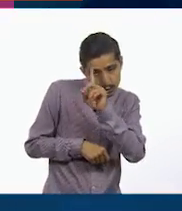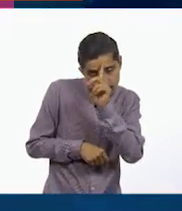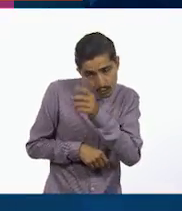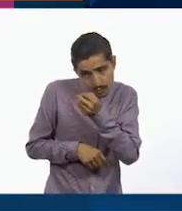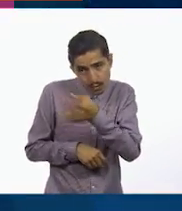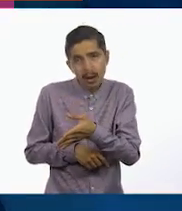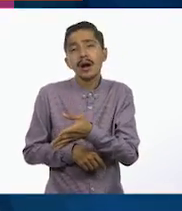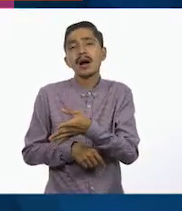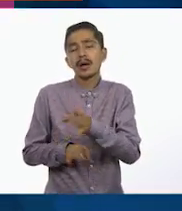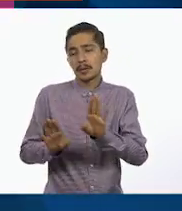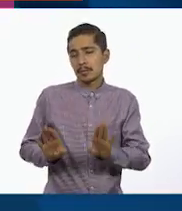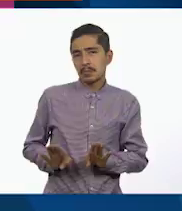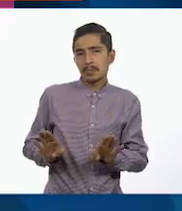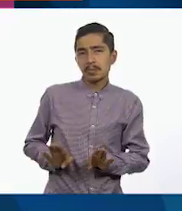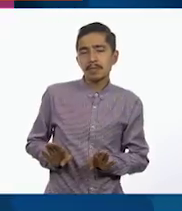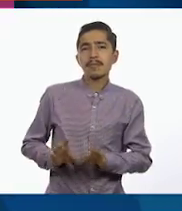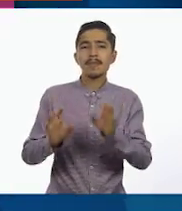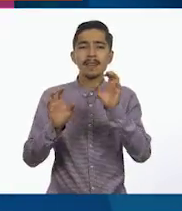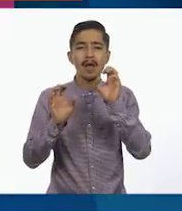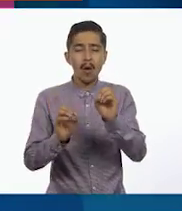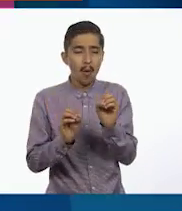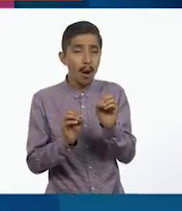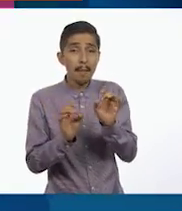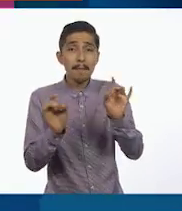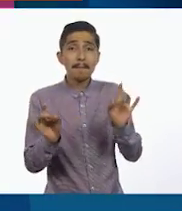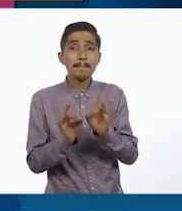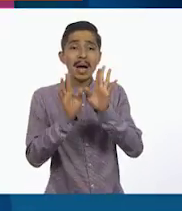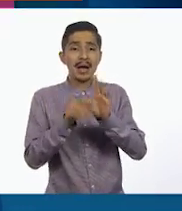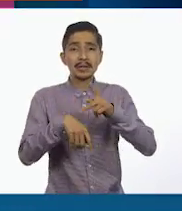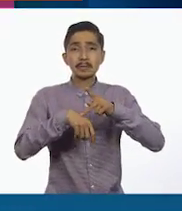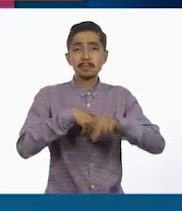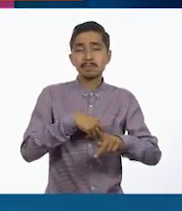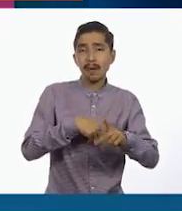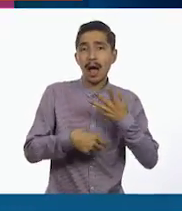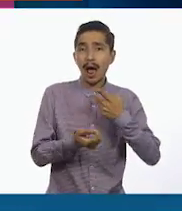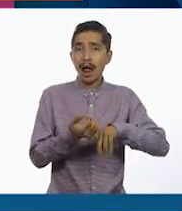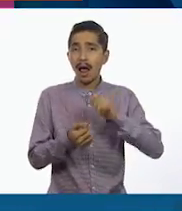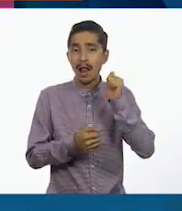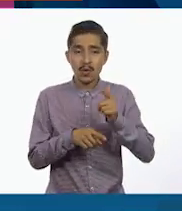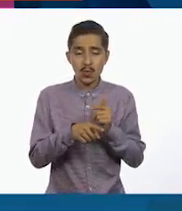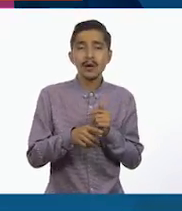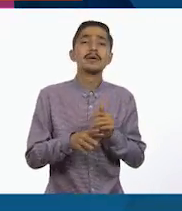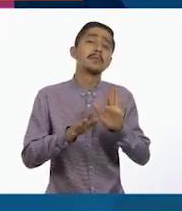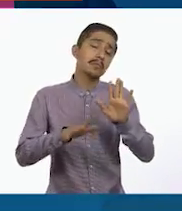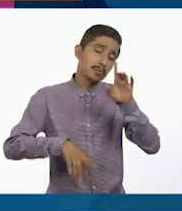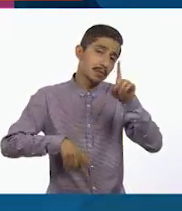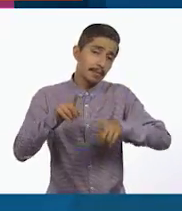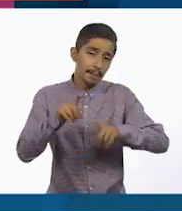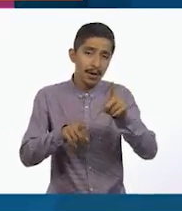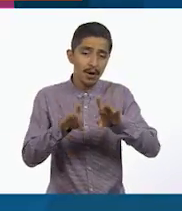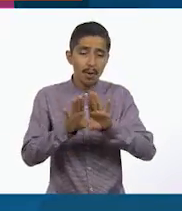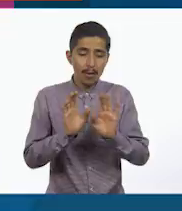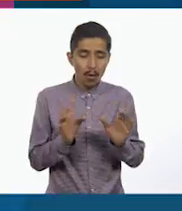sobre las actitudes o la presencia de acontecimientos riesgosos. Esto depende de la